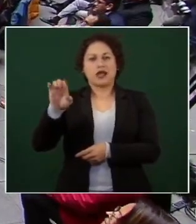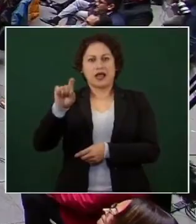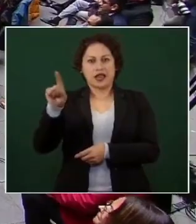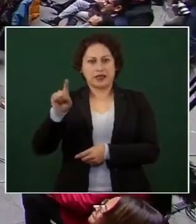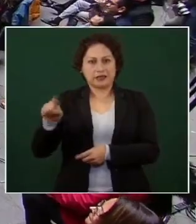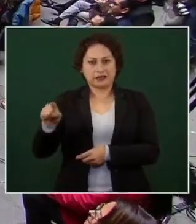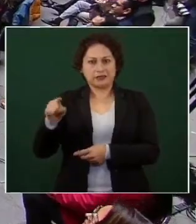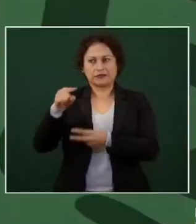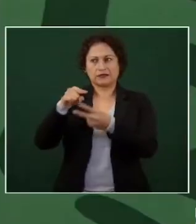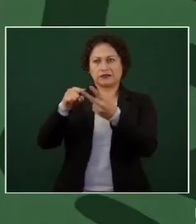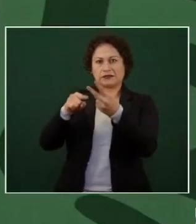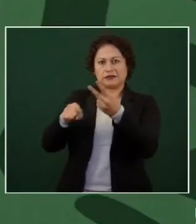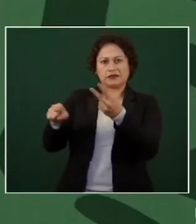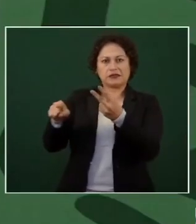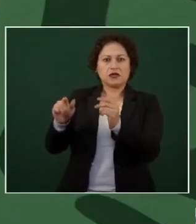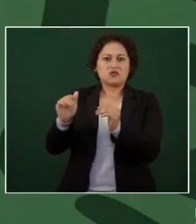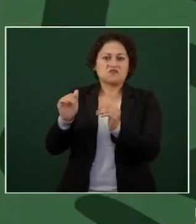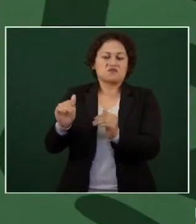quedo.